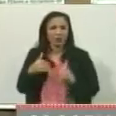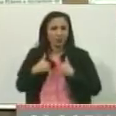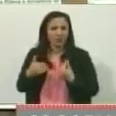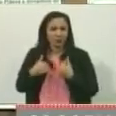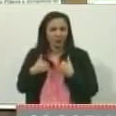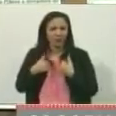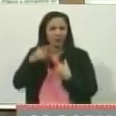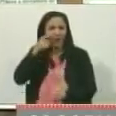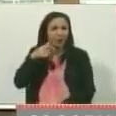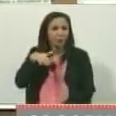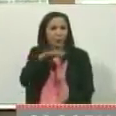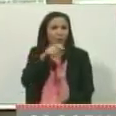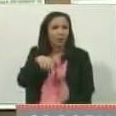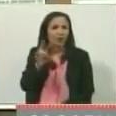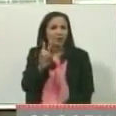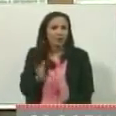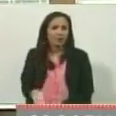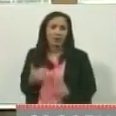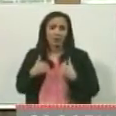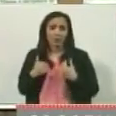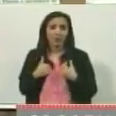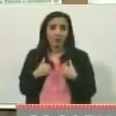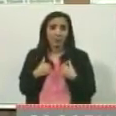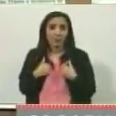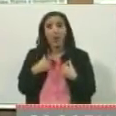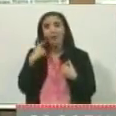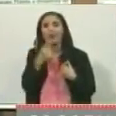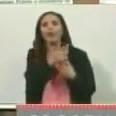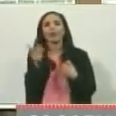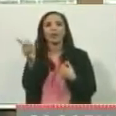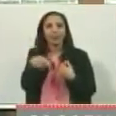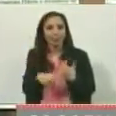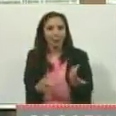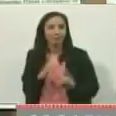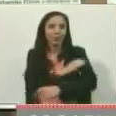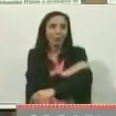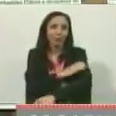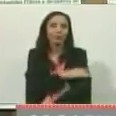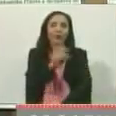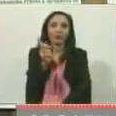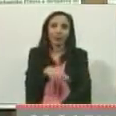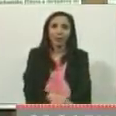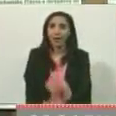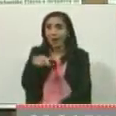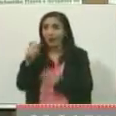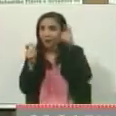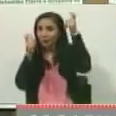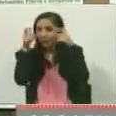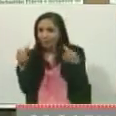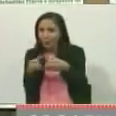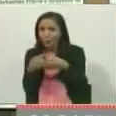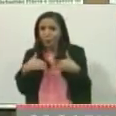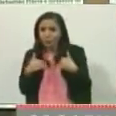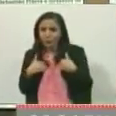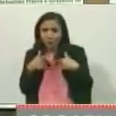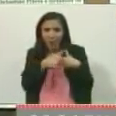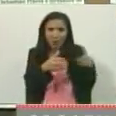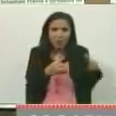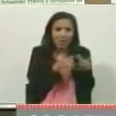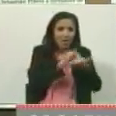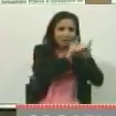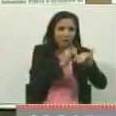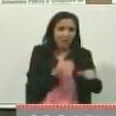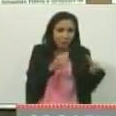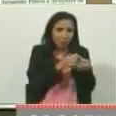pueblo venezolano. Les voy a decir algo escuálido, el de ustedes también. No solo es el pueblo chavista, el de ustedes también. Si usted